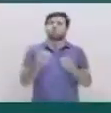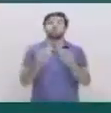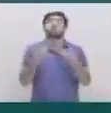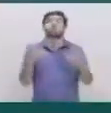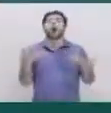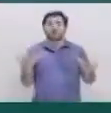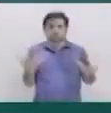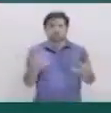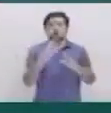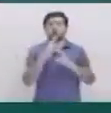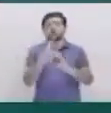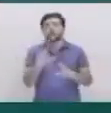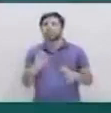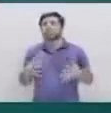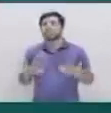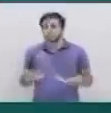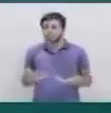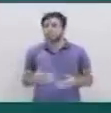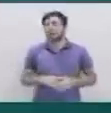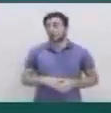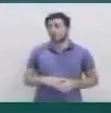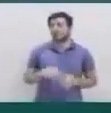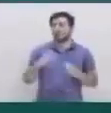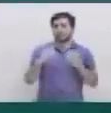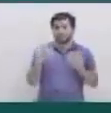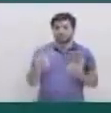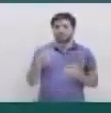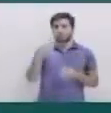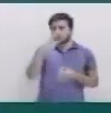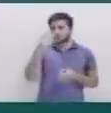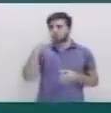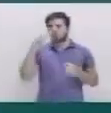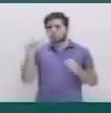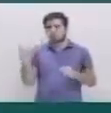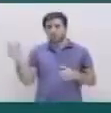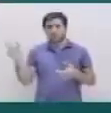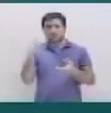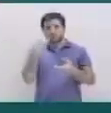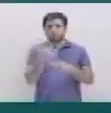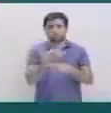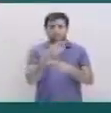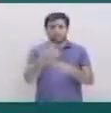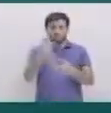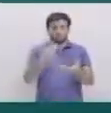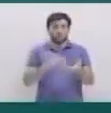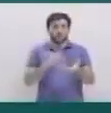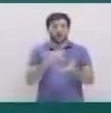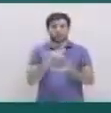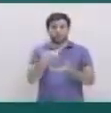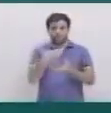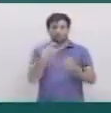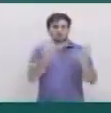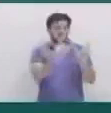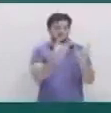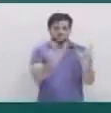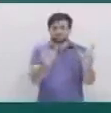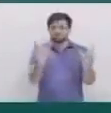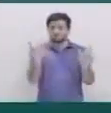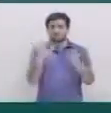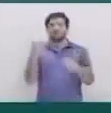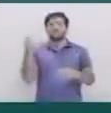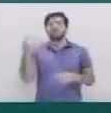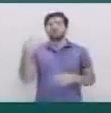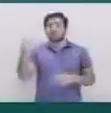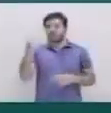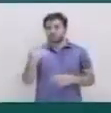esto lo podemos calcular en nuestra calculadora científica, nos puede dar ese dato. Por lo tanto, nos queda solucionarlo